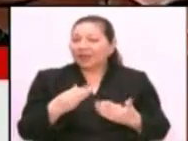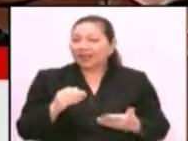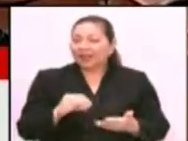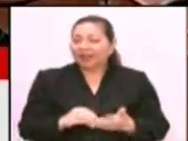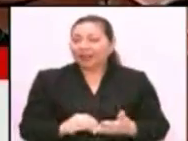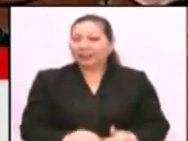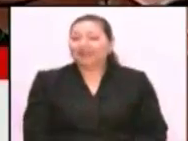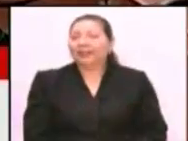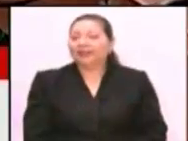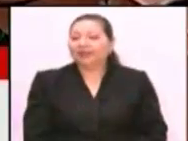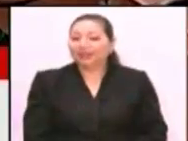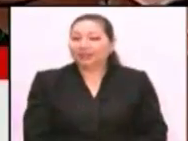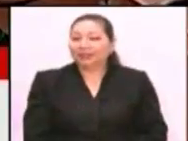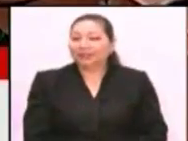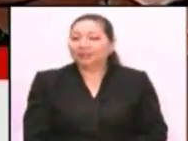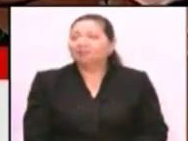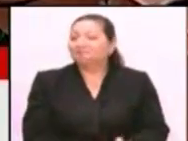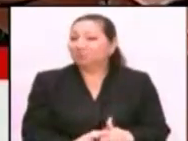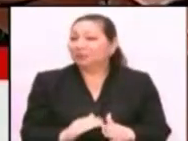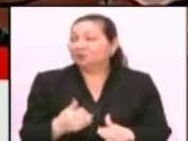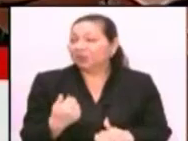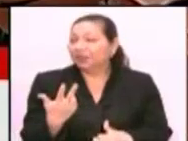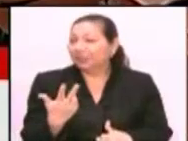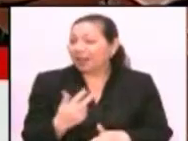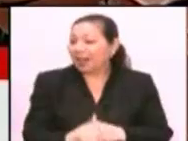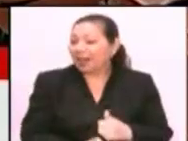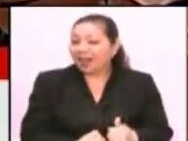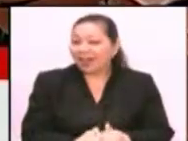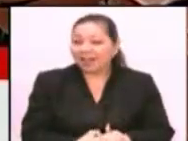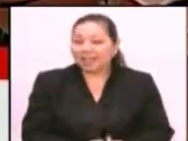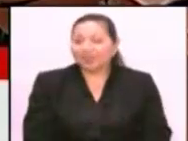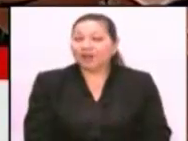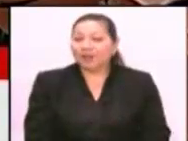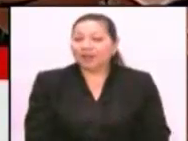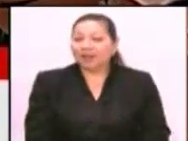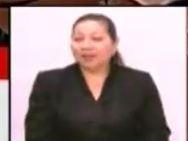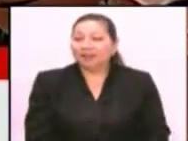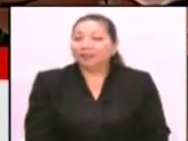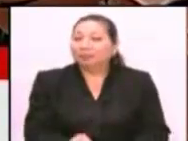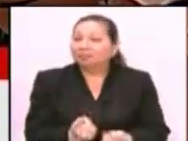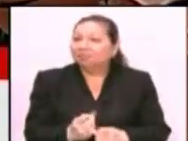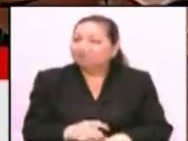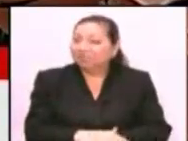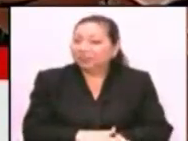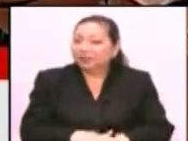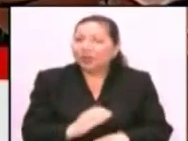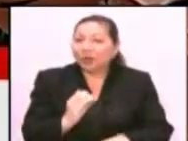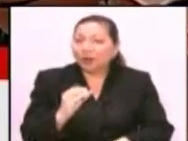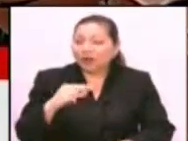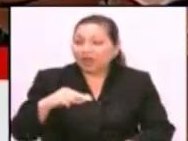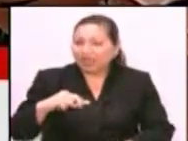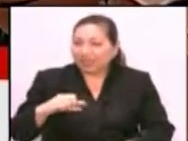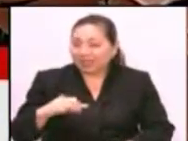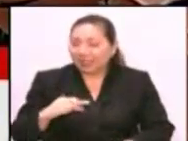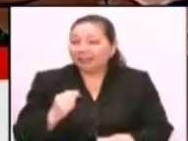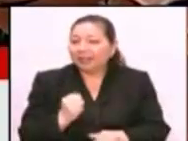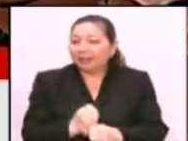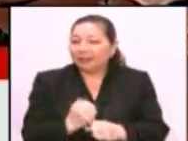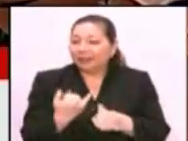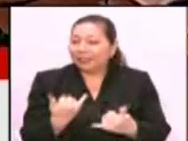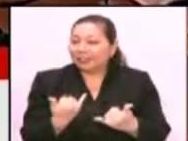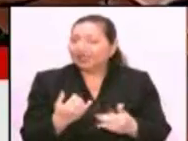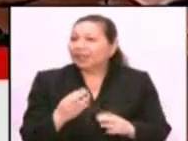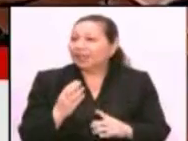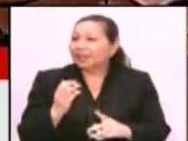no, esta flexibilidad. Se dan cuenta después de 3 años que no funciona de esta forma, contrató una nueva ONG que trabaje en este